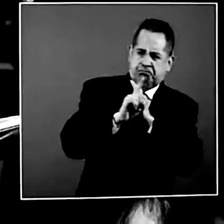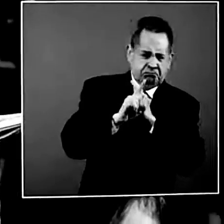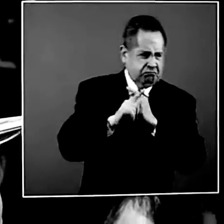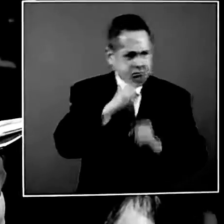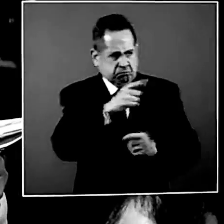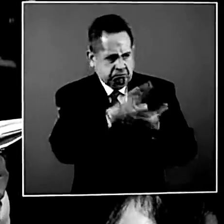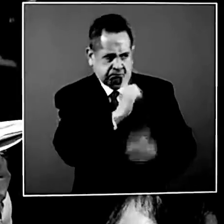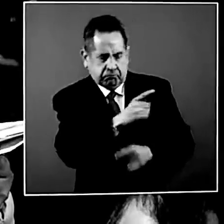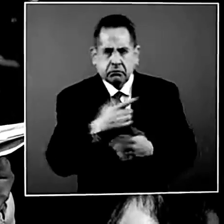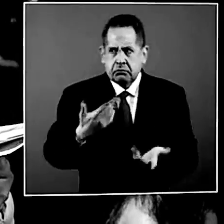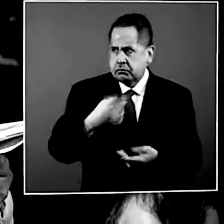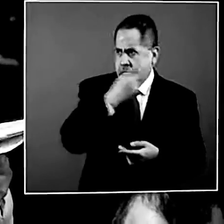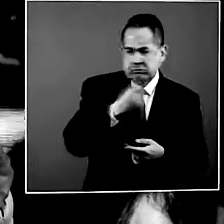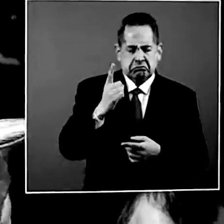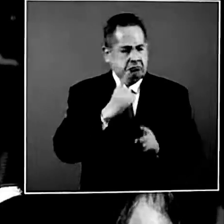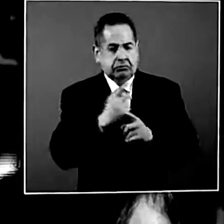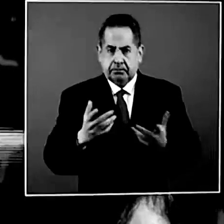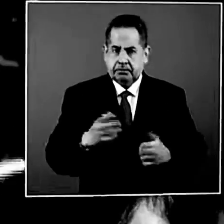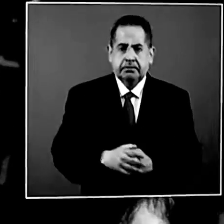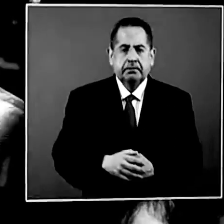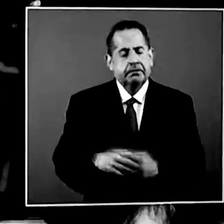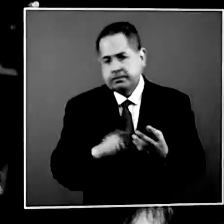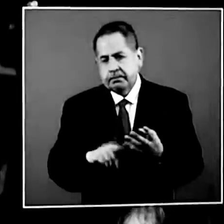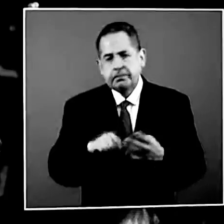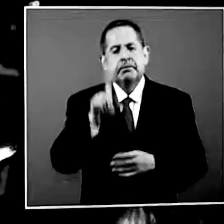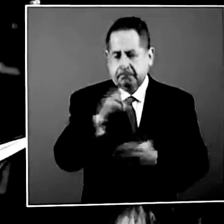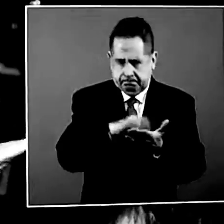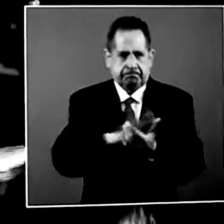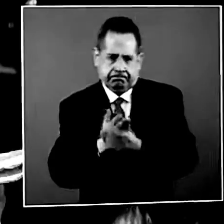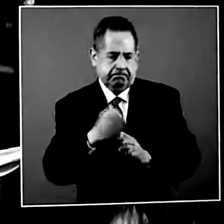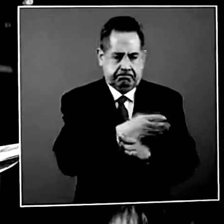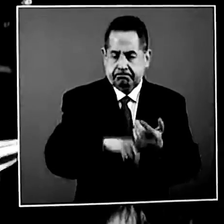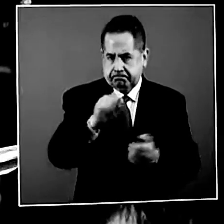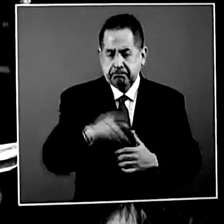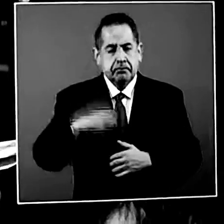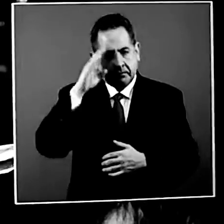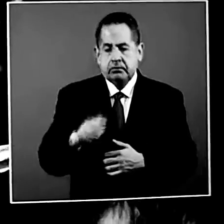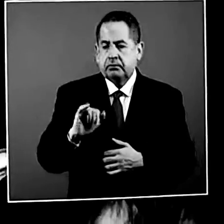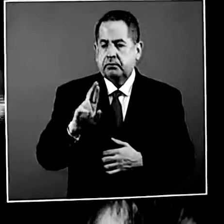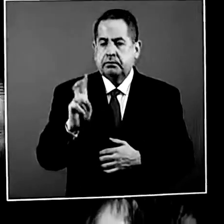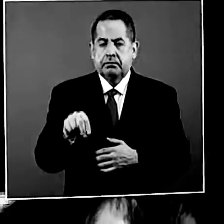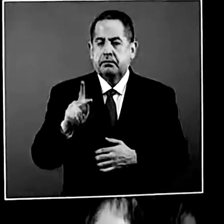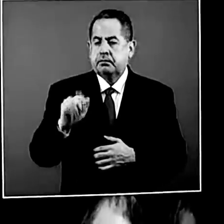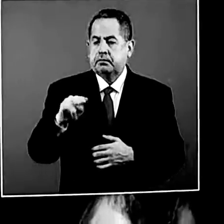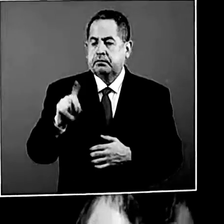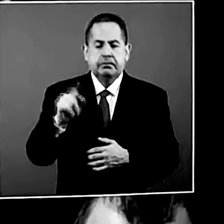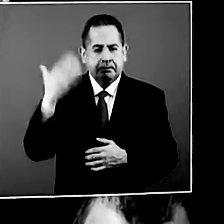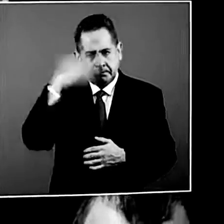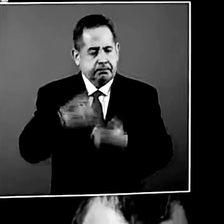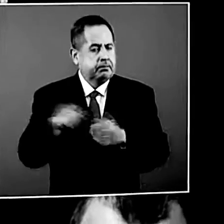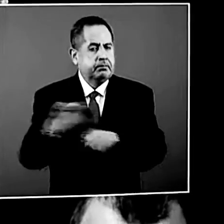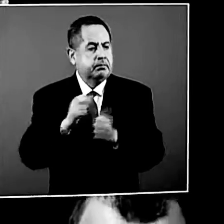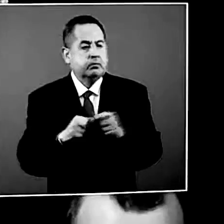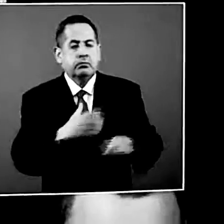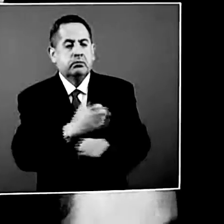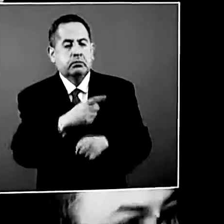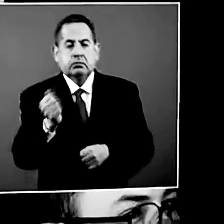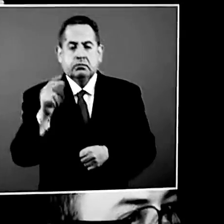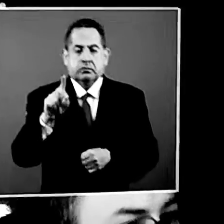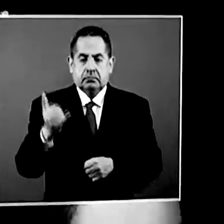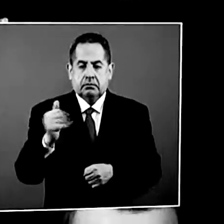un comentario que hice. El otro, que también ya hay antecedentes, que es del el señor Irving Pineda, sabe la situación lamentable que pasó con la compañera